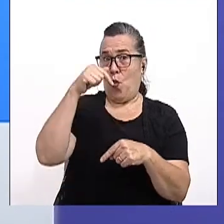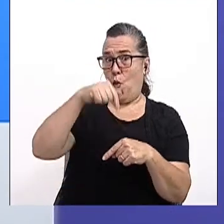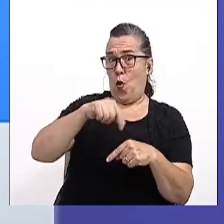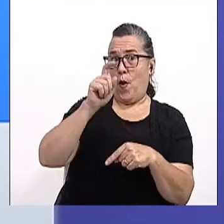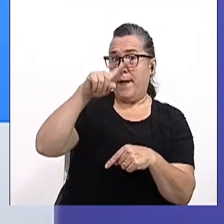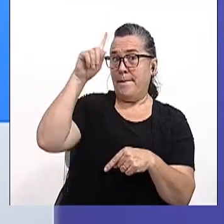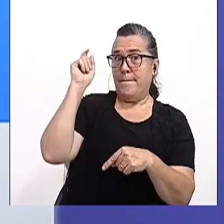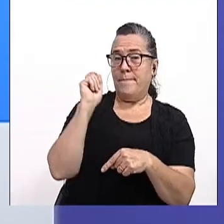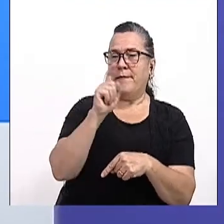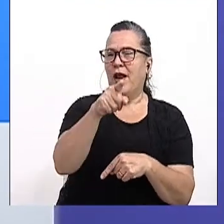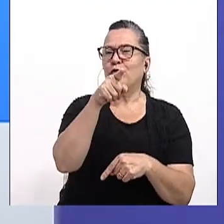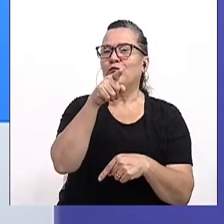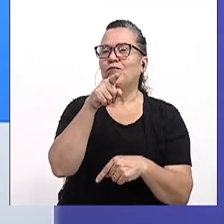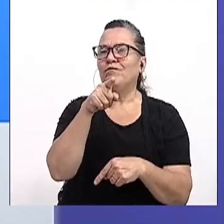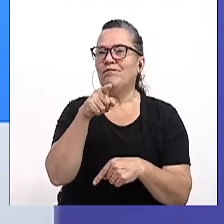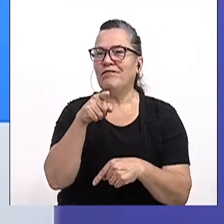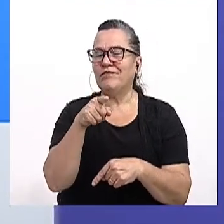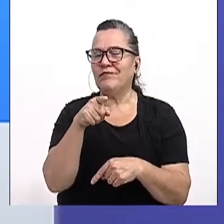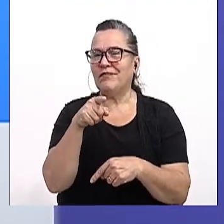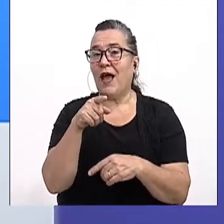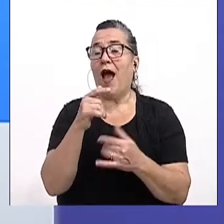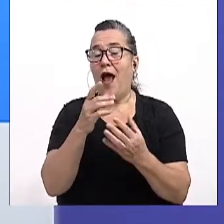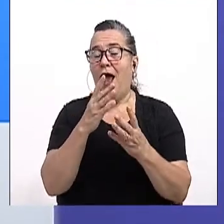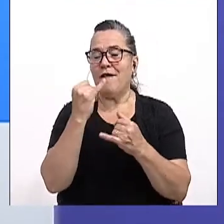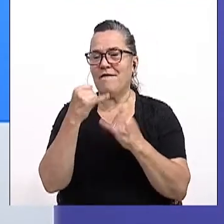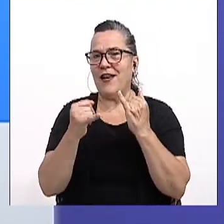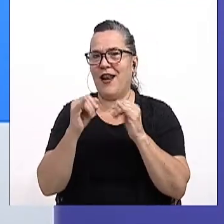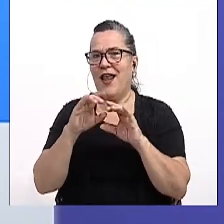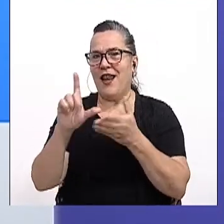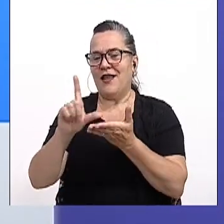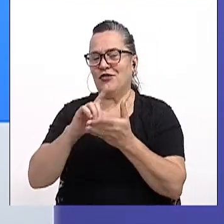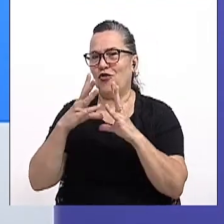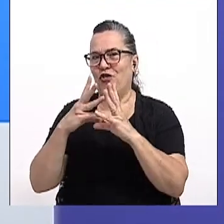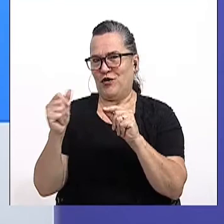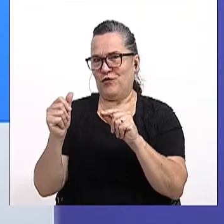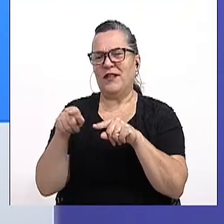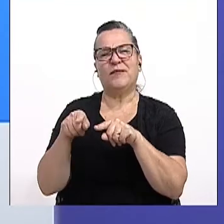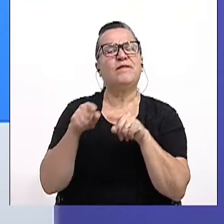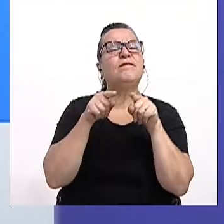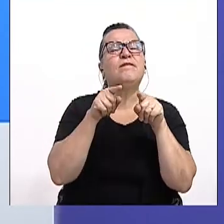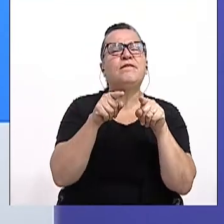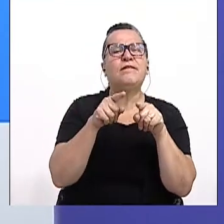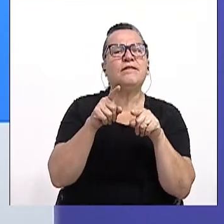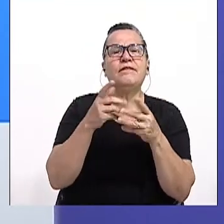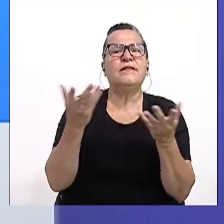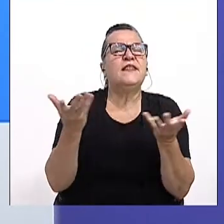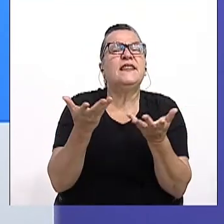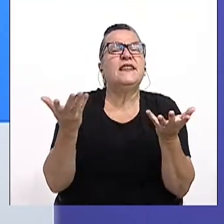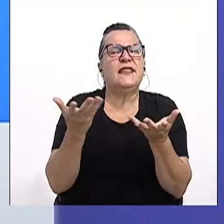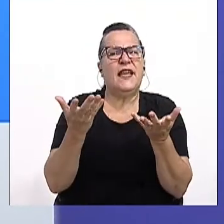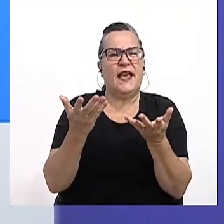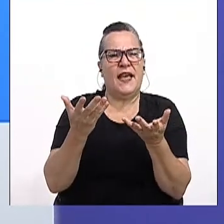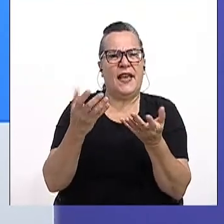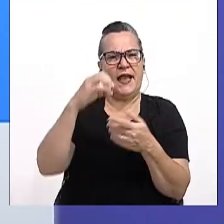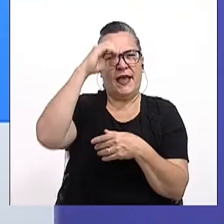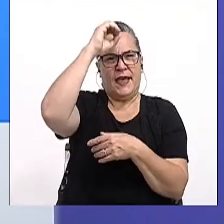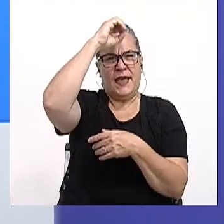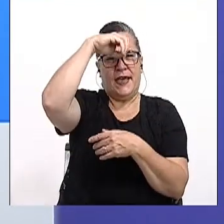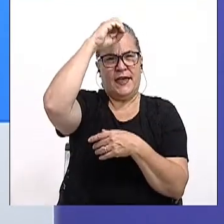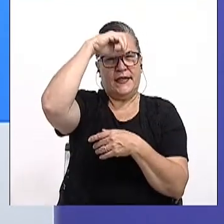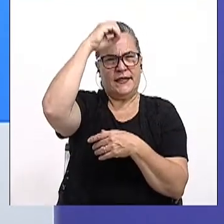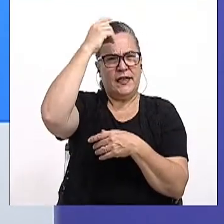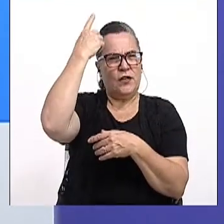esta pregunta que va a estar resuelta, ¿verdad? Al final de la clase, es precisamente qué criterios utilizamos